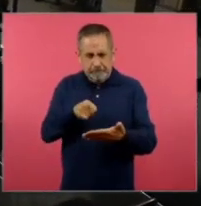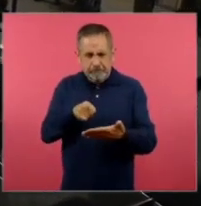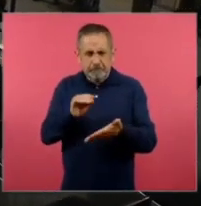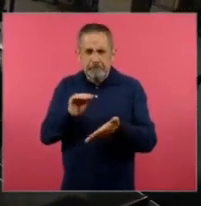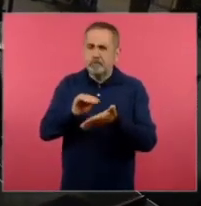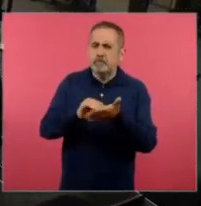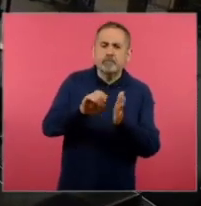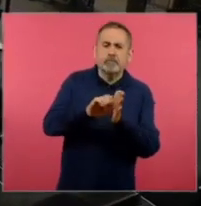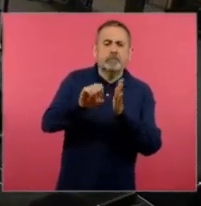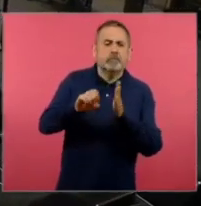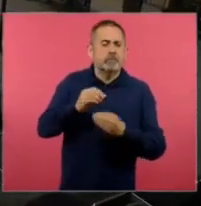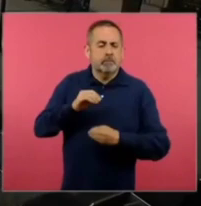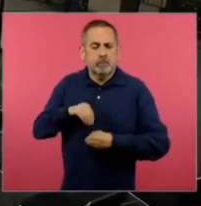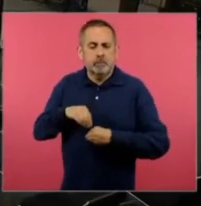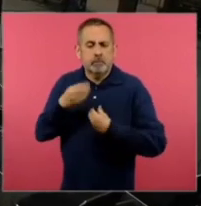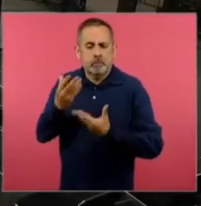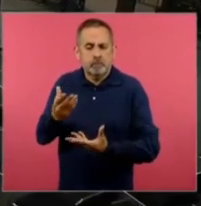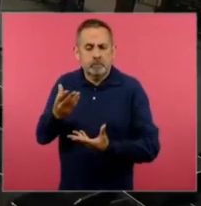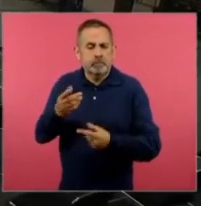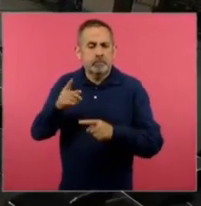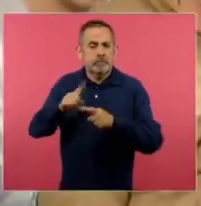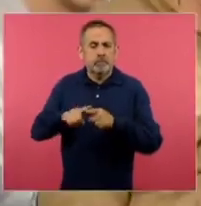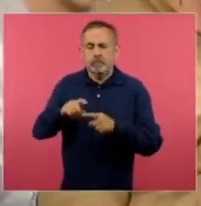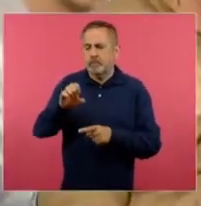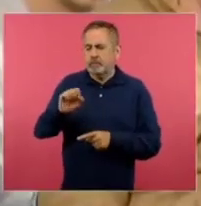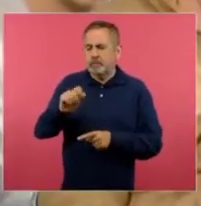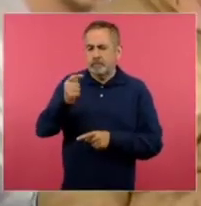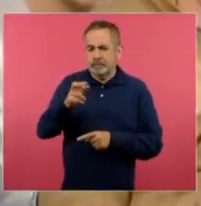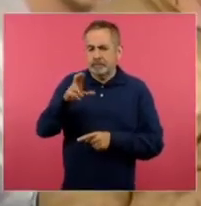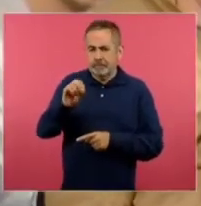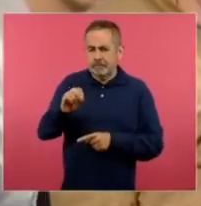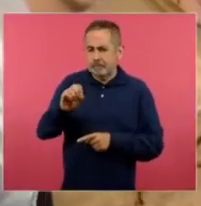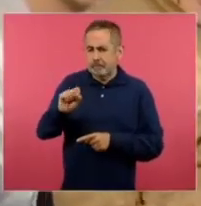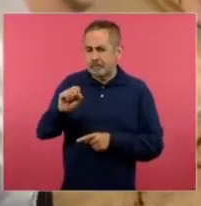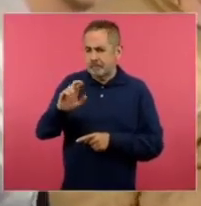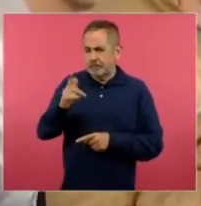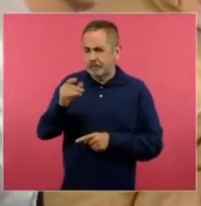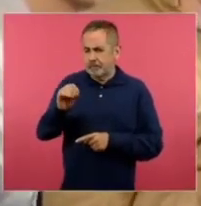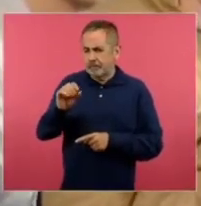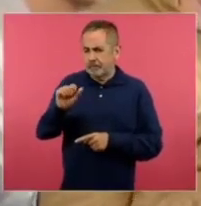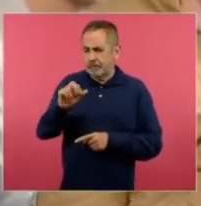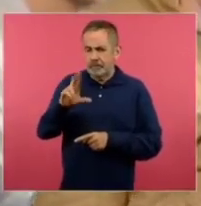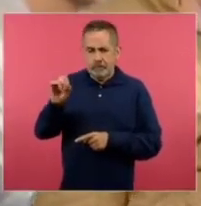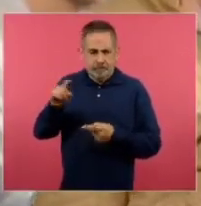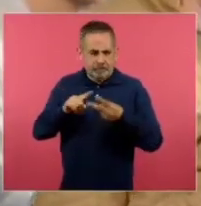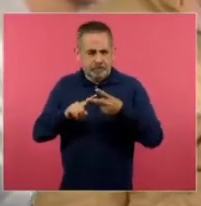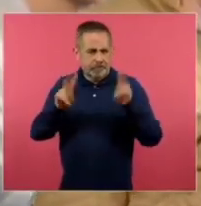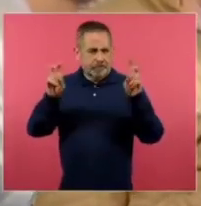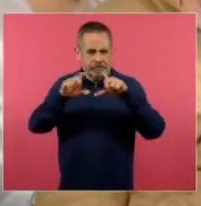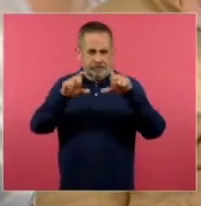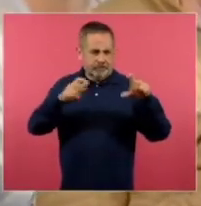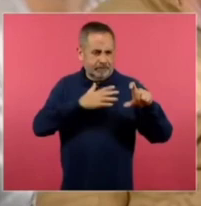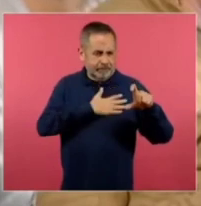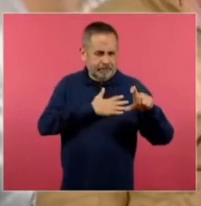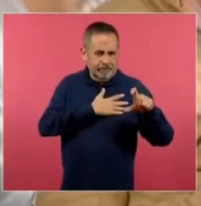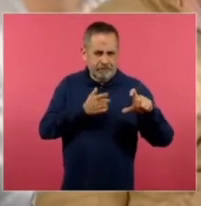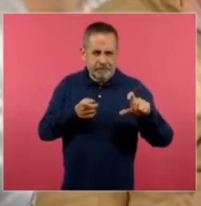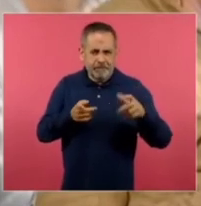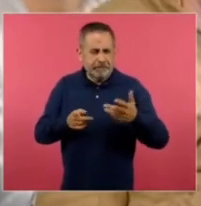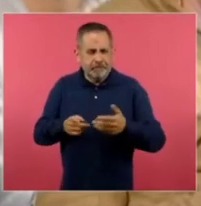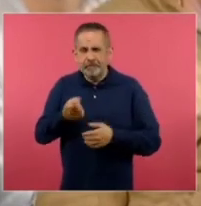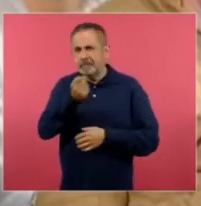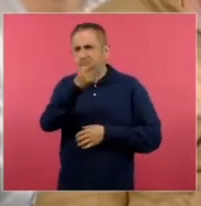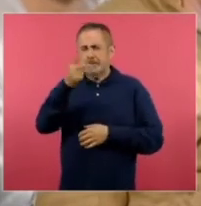ponen como ejemplo de poema un texto escrito por Esther Jacob y Sergio Arau, se llama Amores del Toma y Dame. Esto ha generado